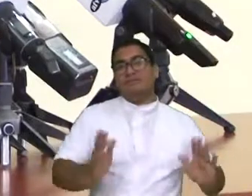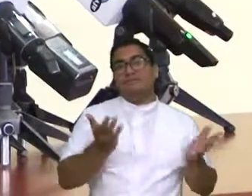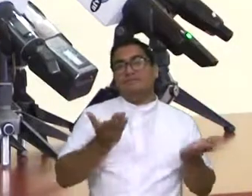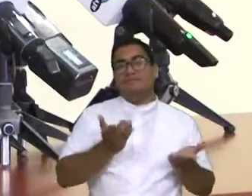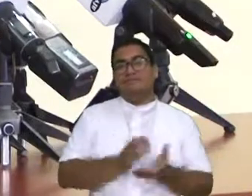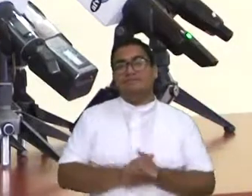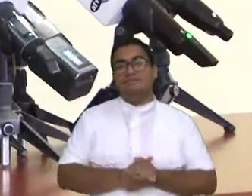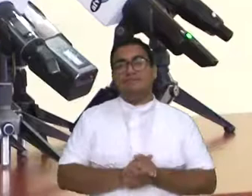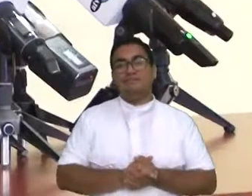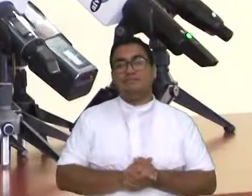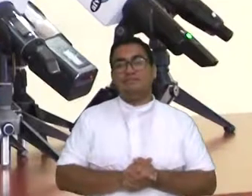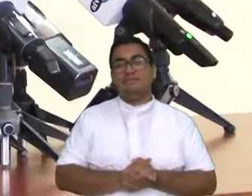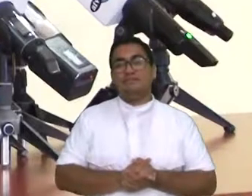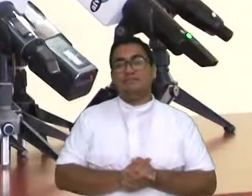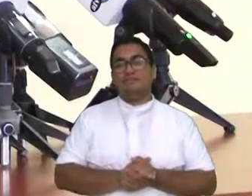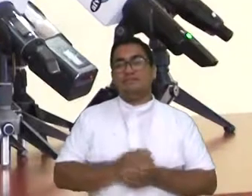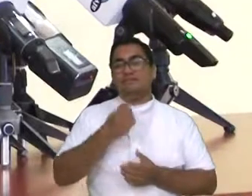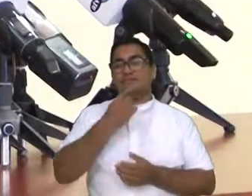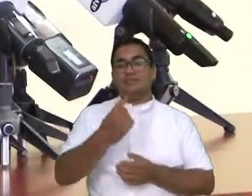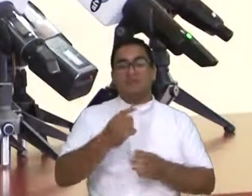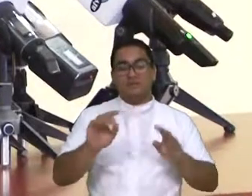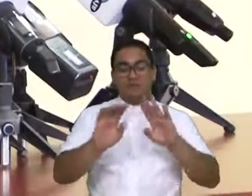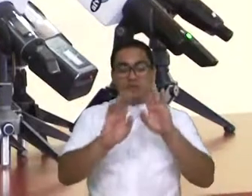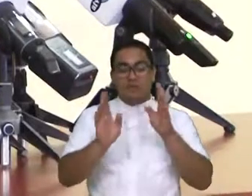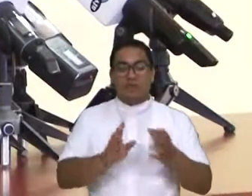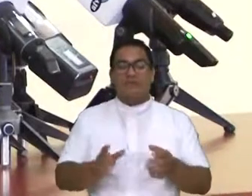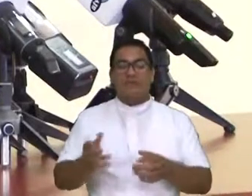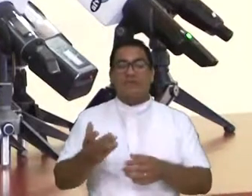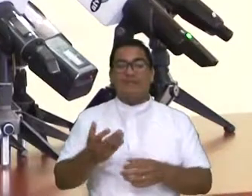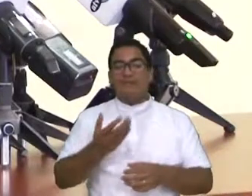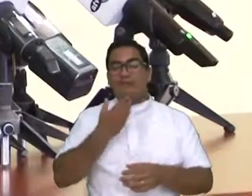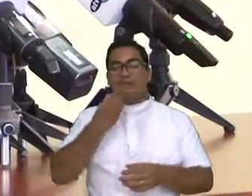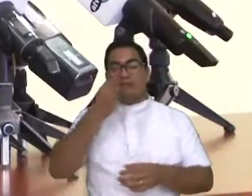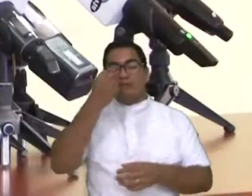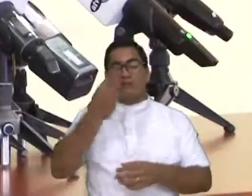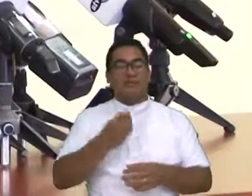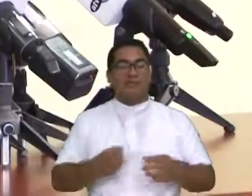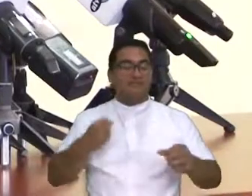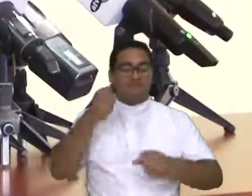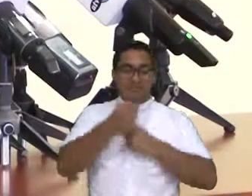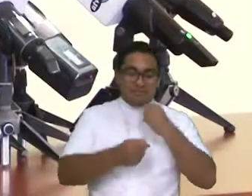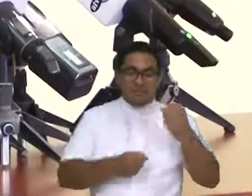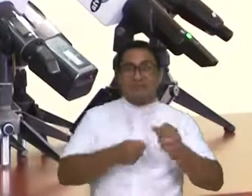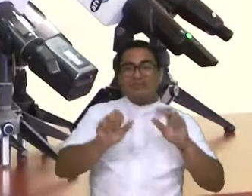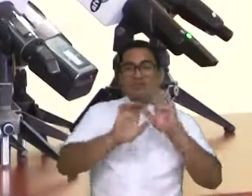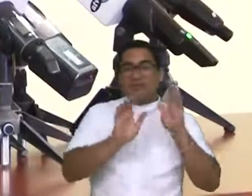y la adolescente lesionada de iniciales